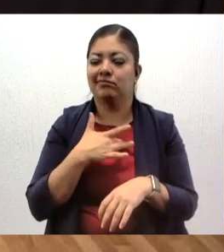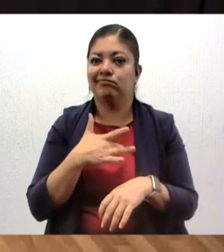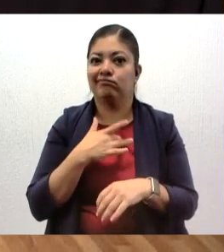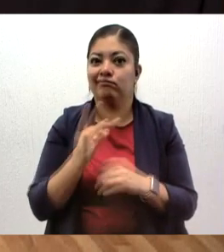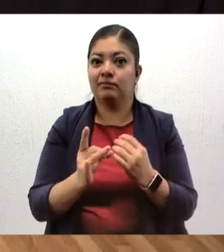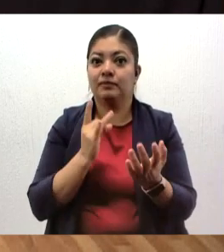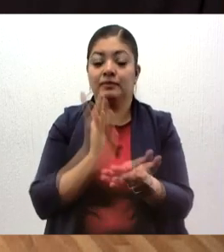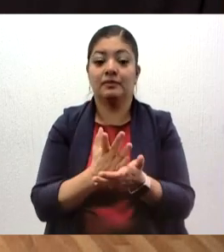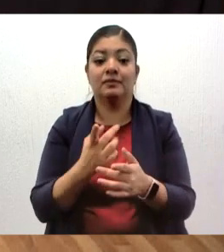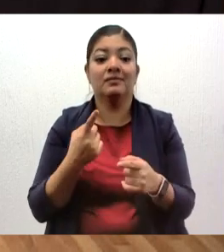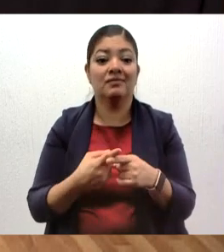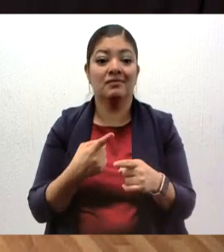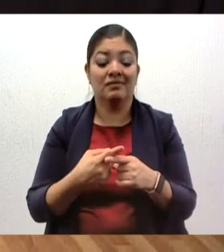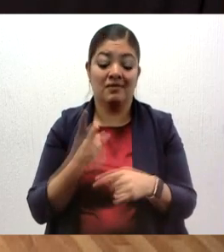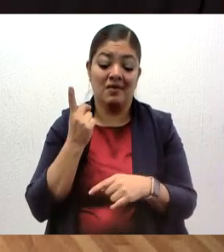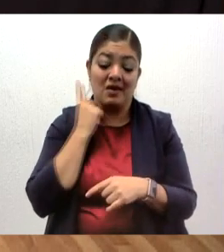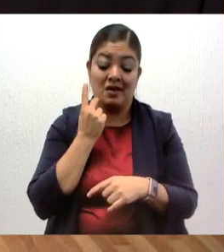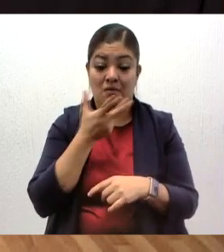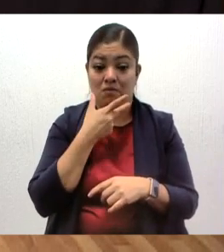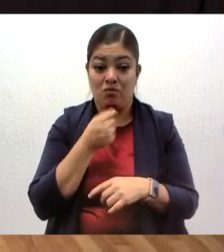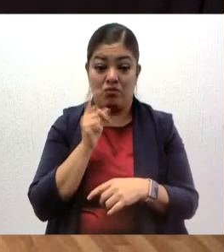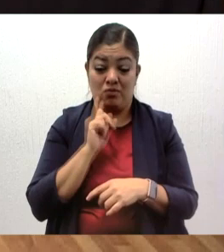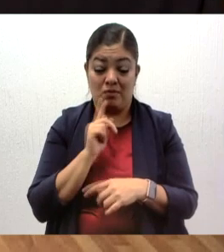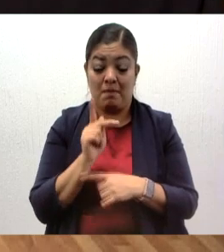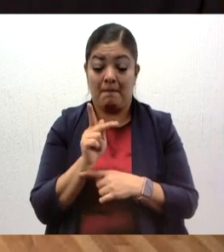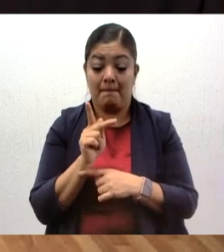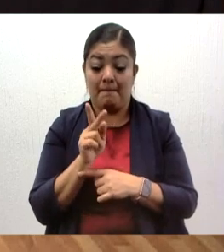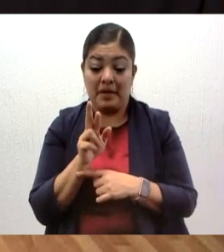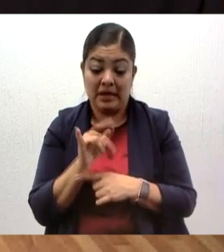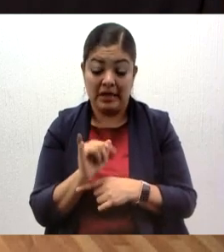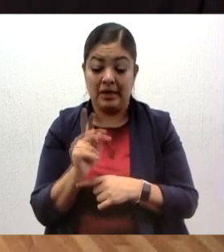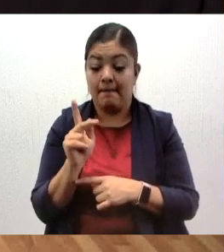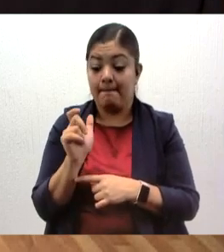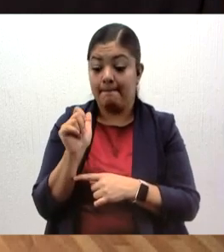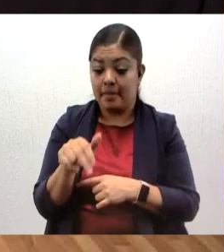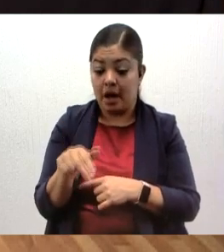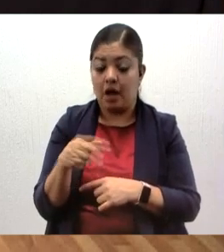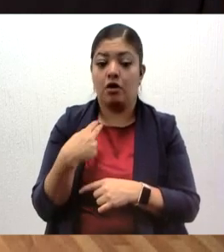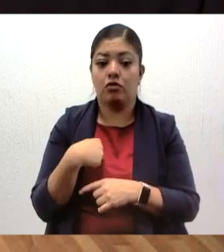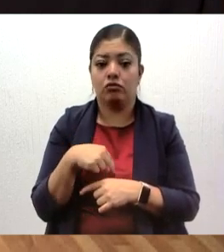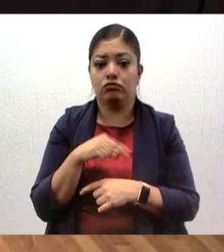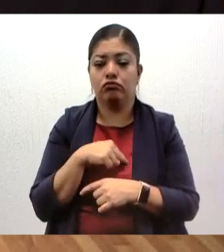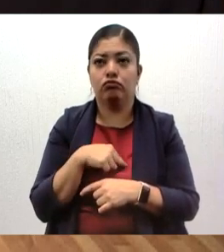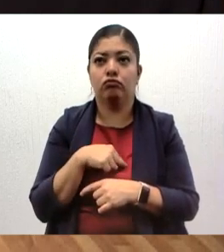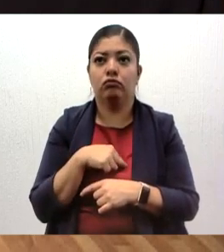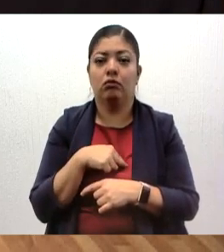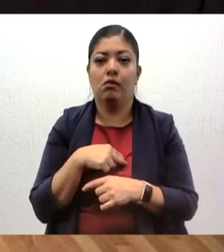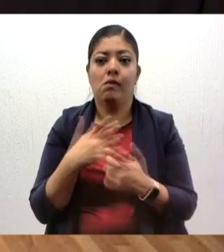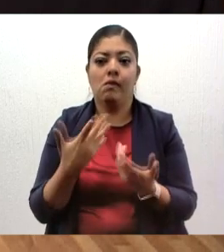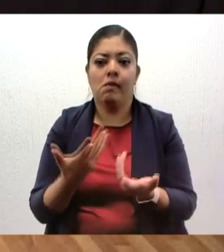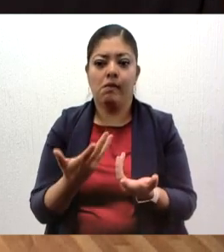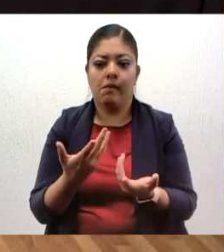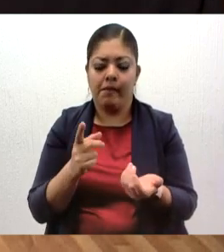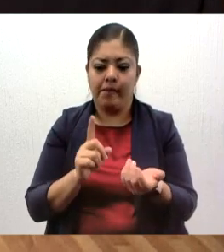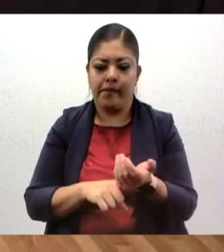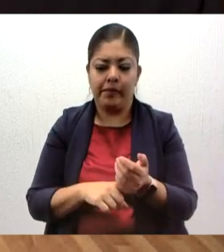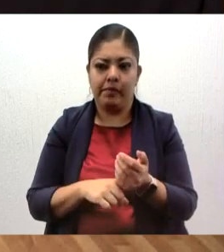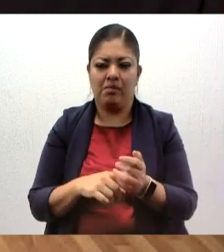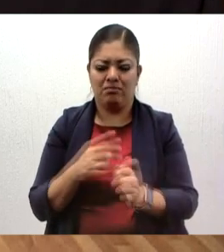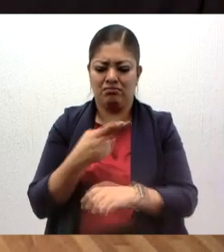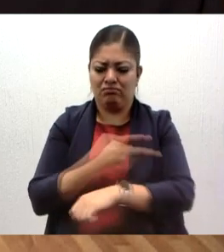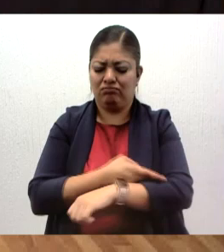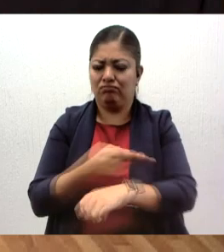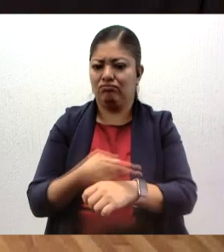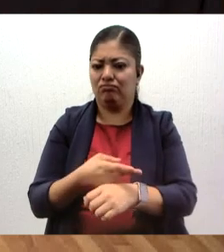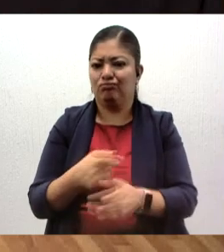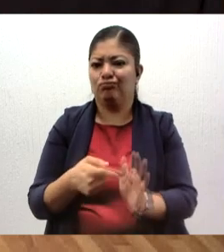diputados por lo menos del Pri de Acción Nacional estamos eh de manera clara y transparente fijando una